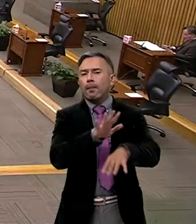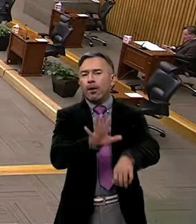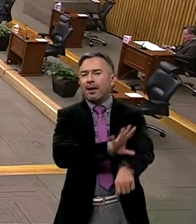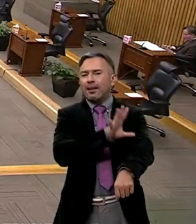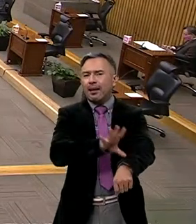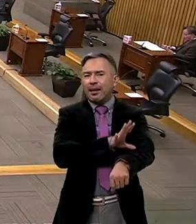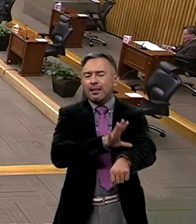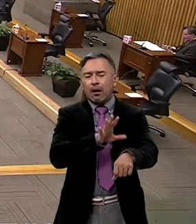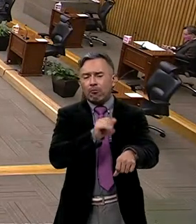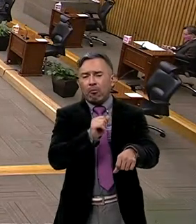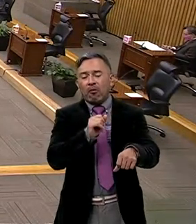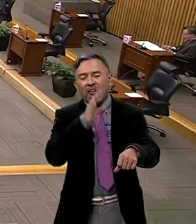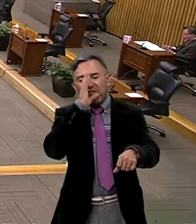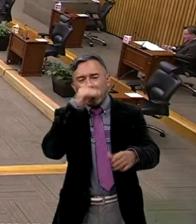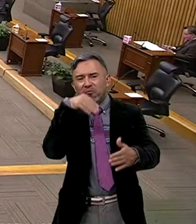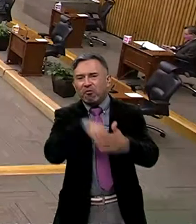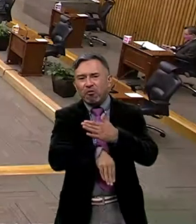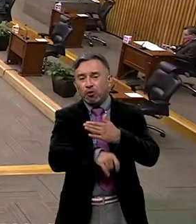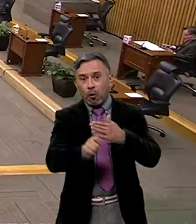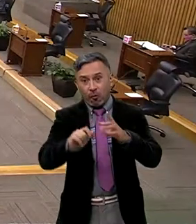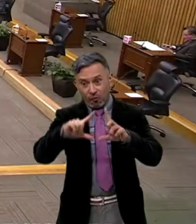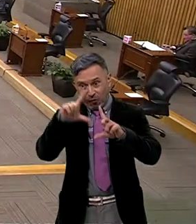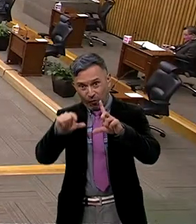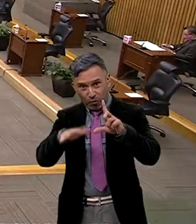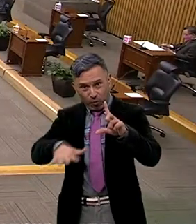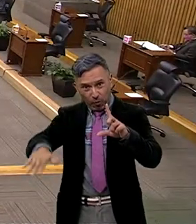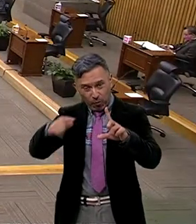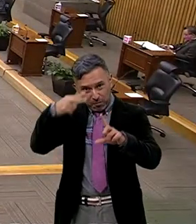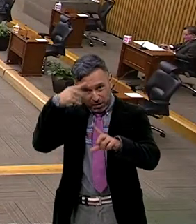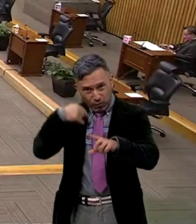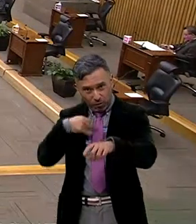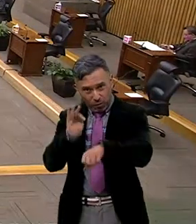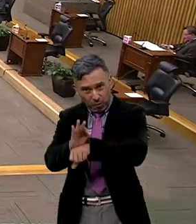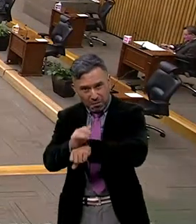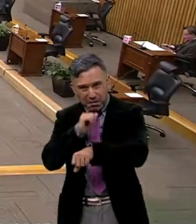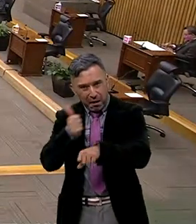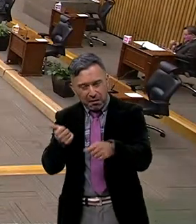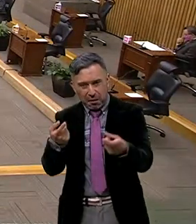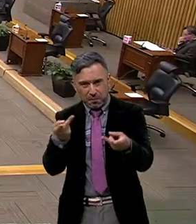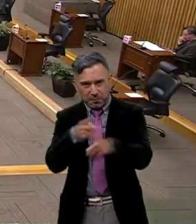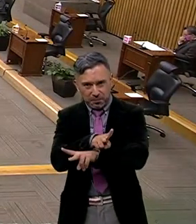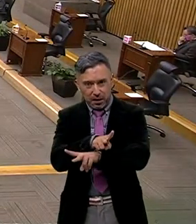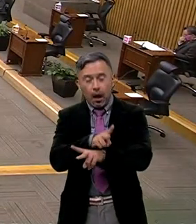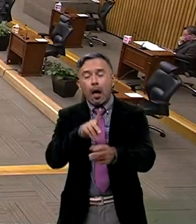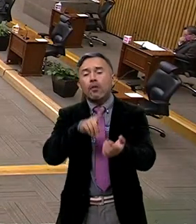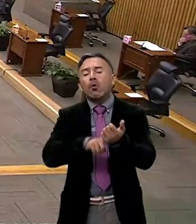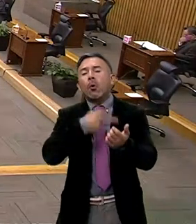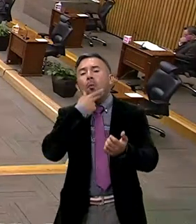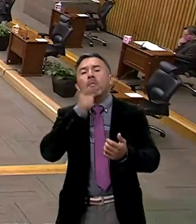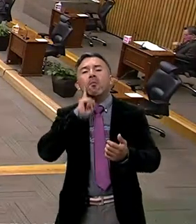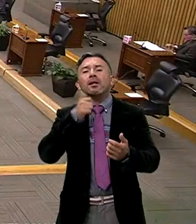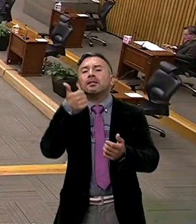intereses de la nación más de 6 millones de mexicanos